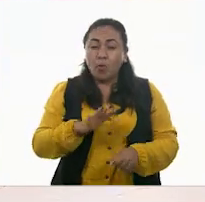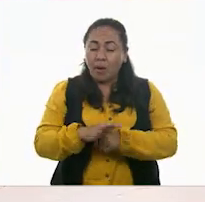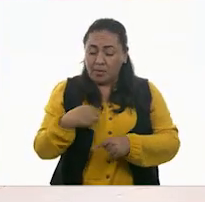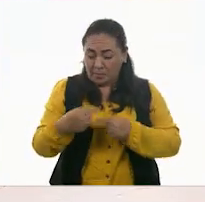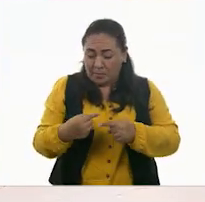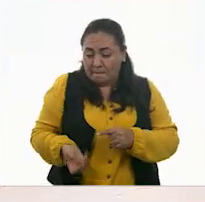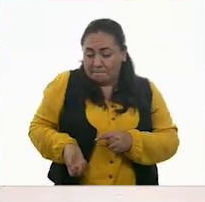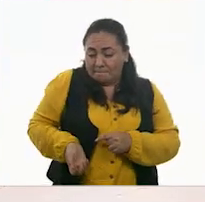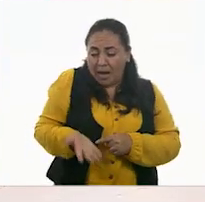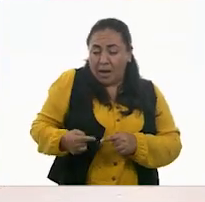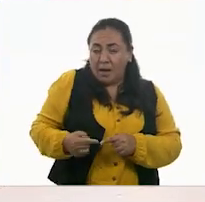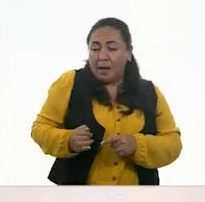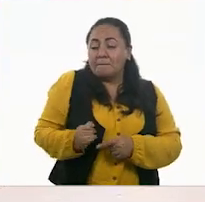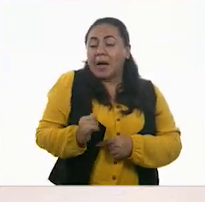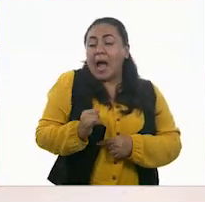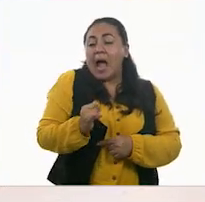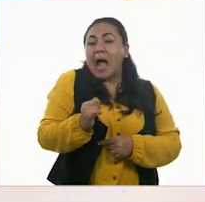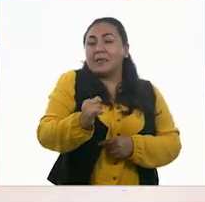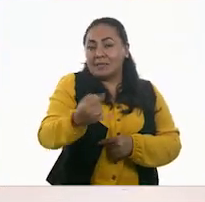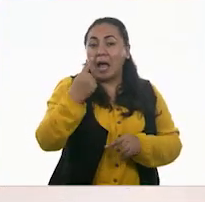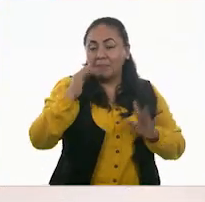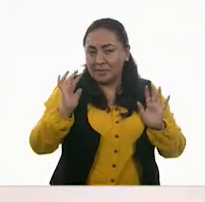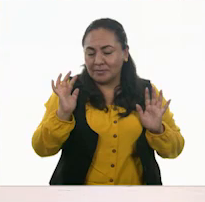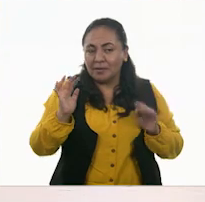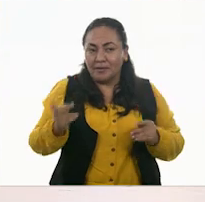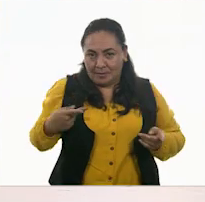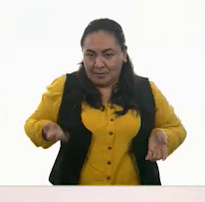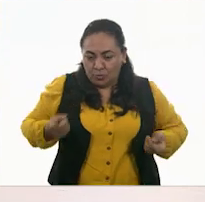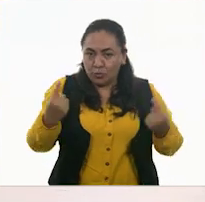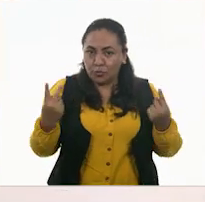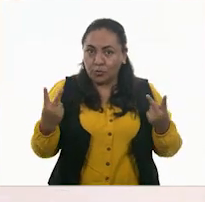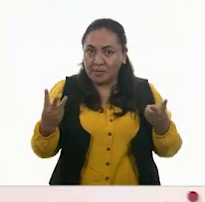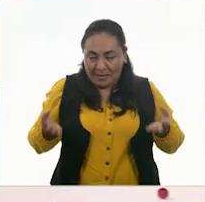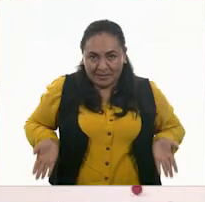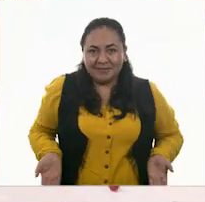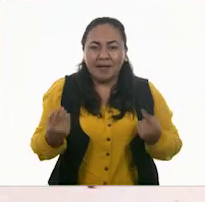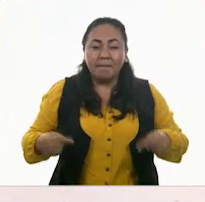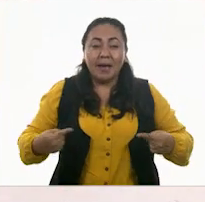¿vale? Sí. Cada quien a su estilo y a su tiempo. Una, dos, tres.